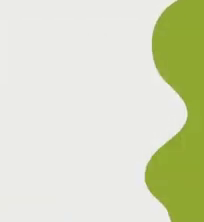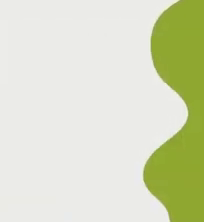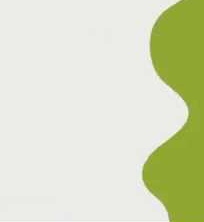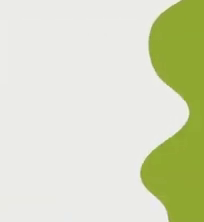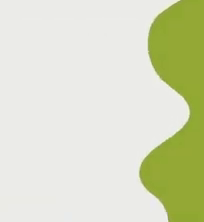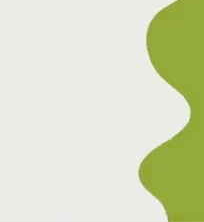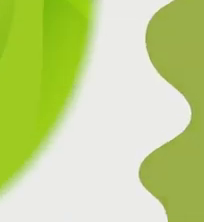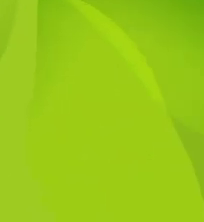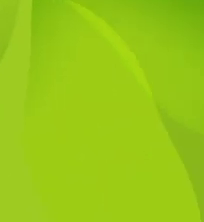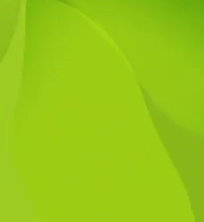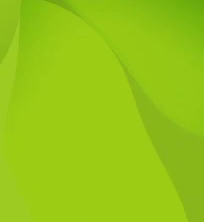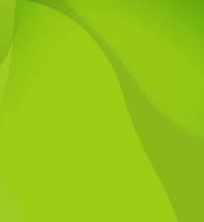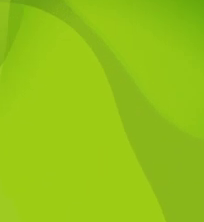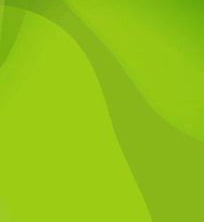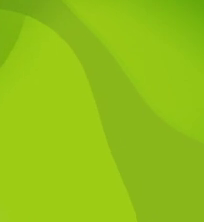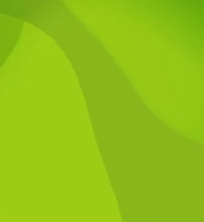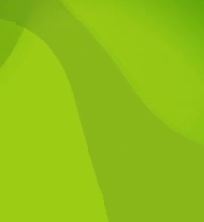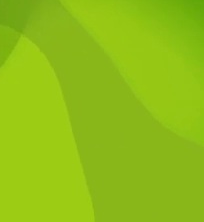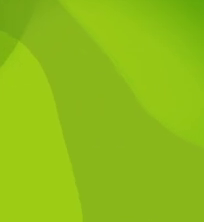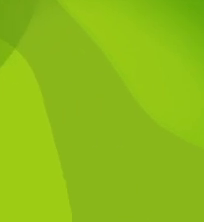aprendeencasa.sep.gov.mx.